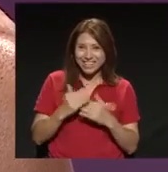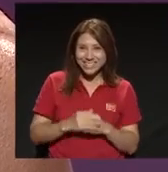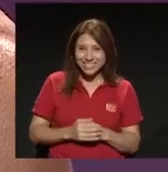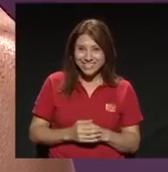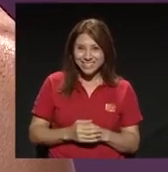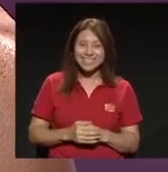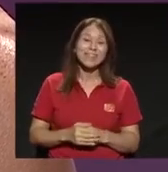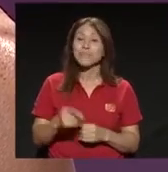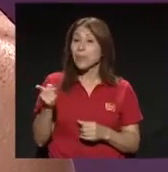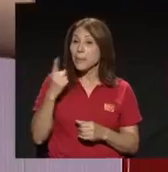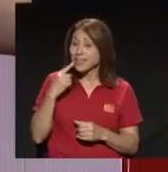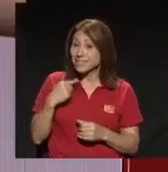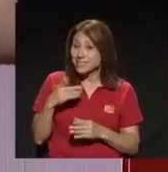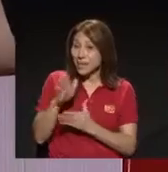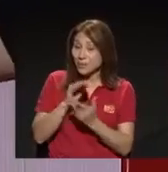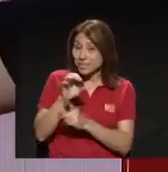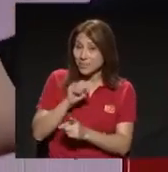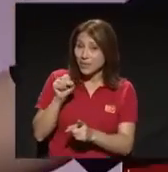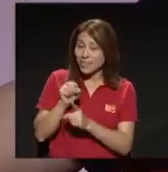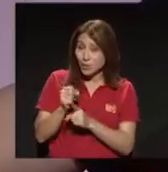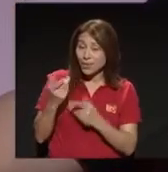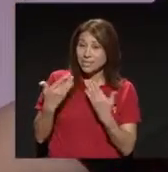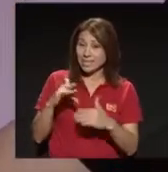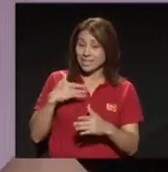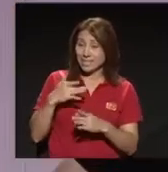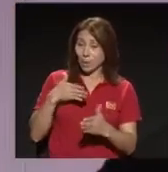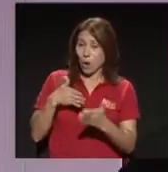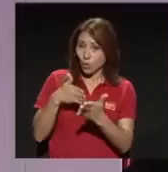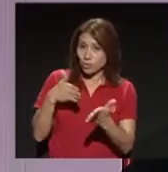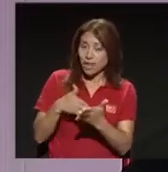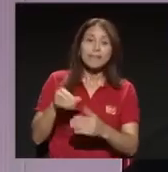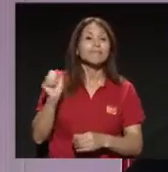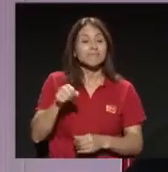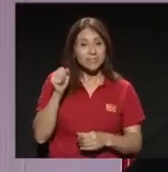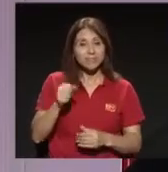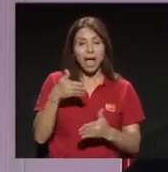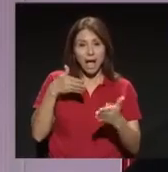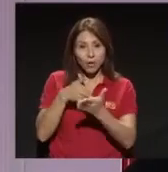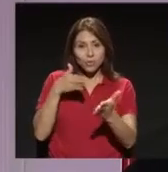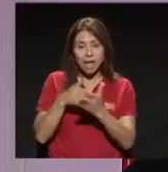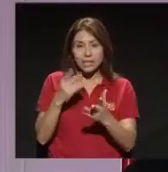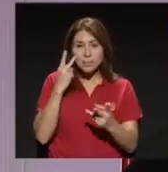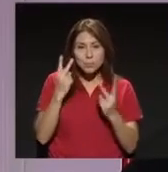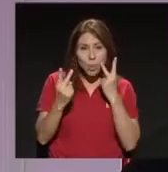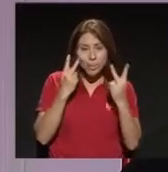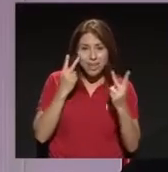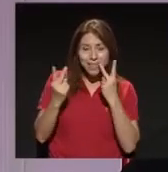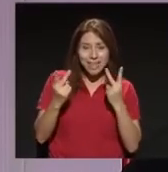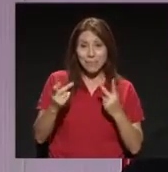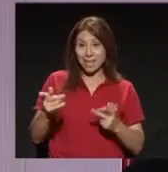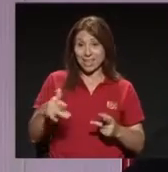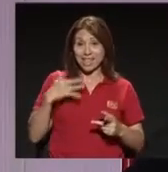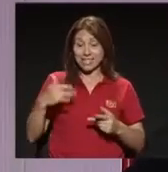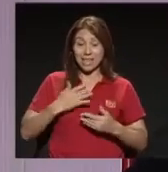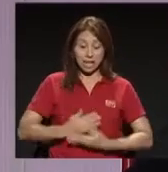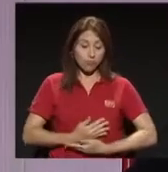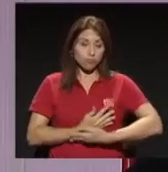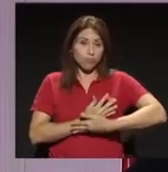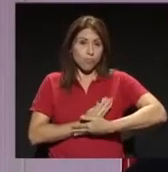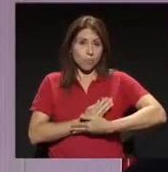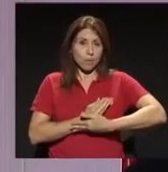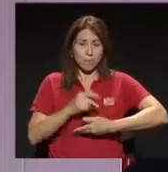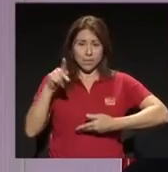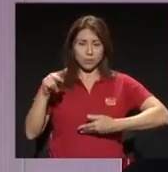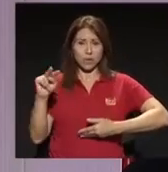griego situación y amigo siento sido acosadas donde han sido acusados visualmente donde ellos han sentido observadas verdad han habido